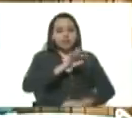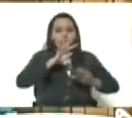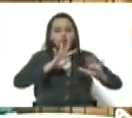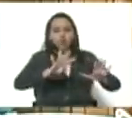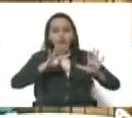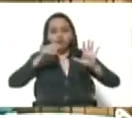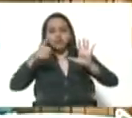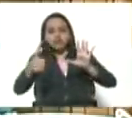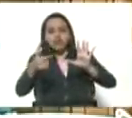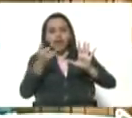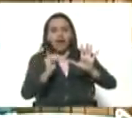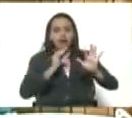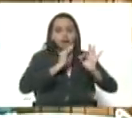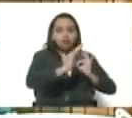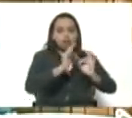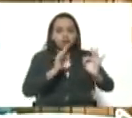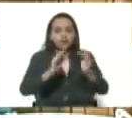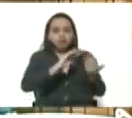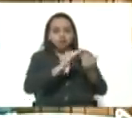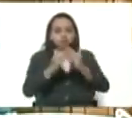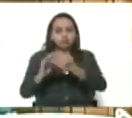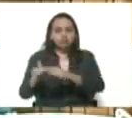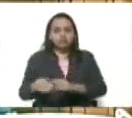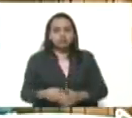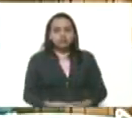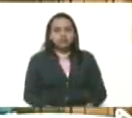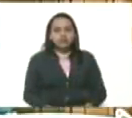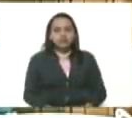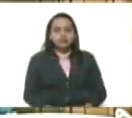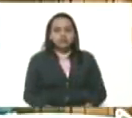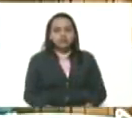396 casos de transmisión comunitaria,